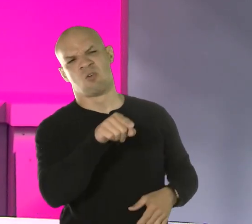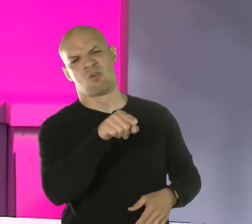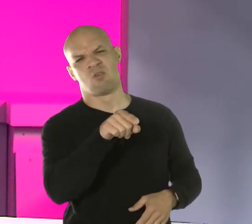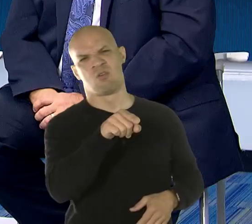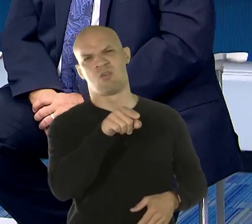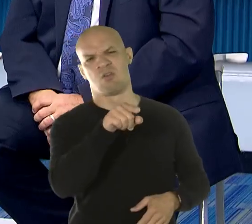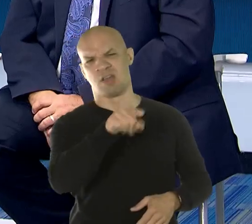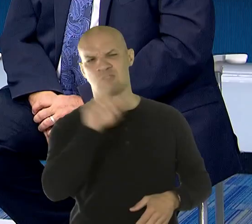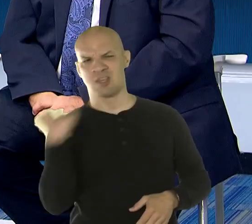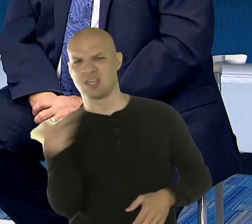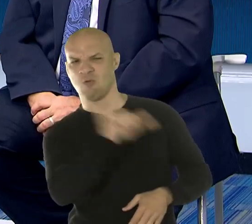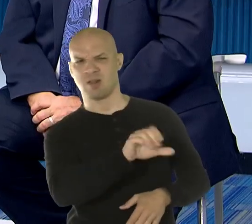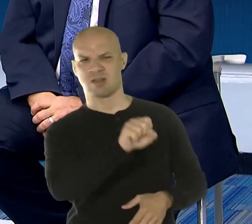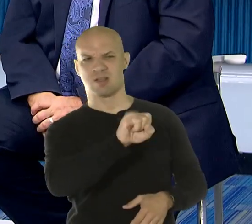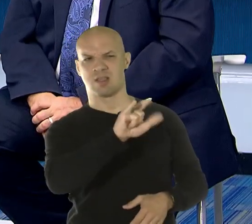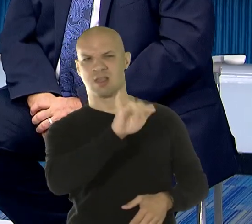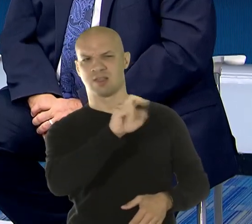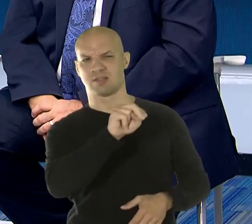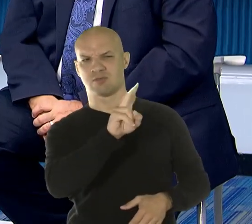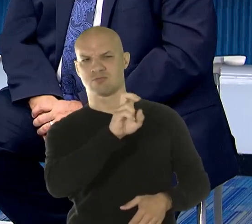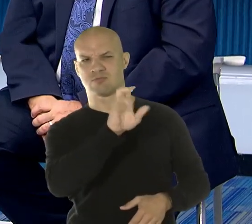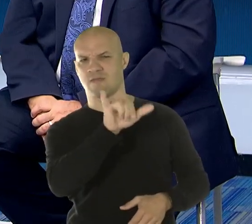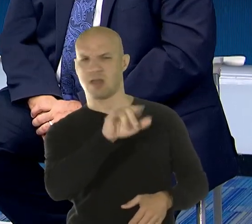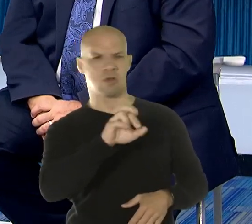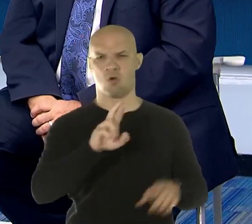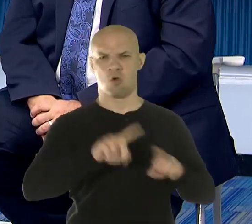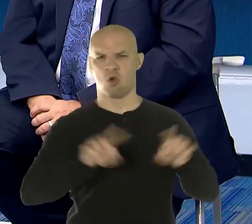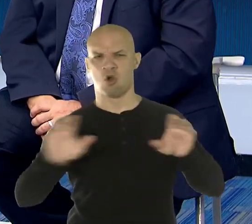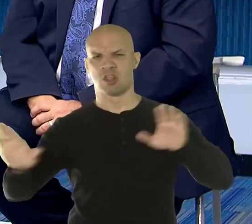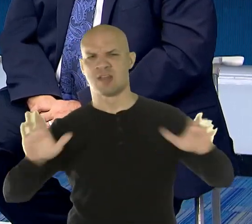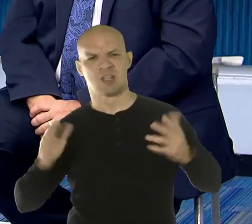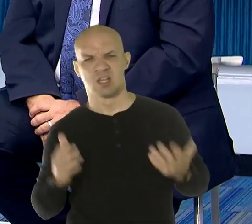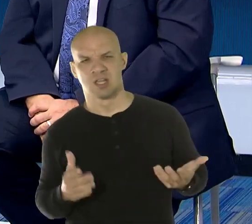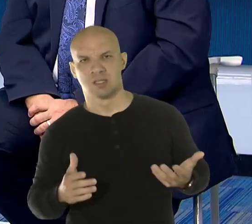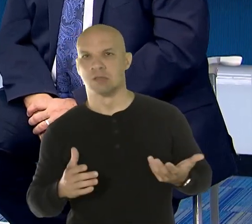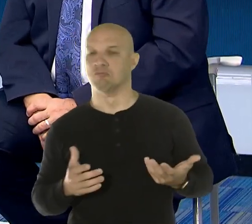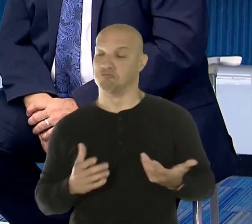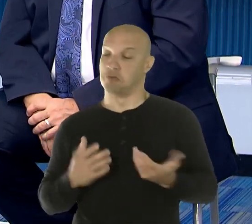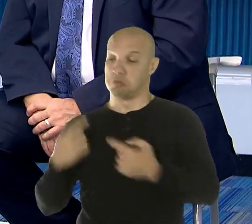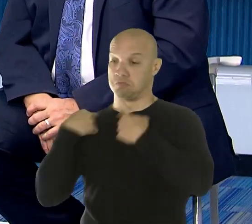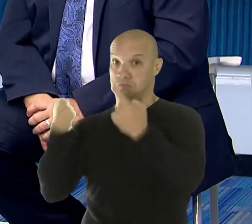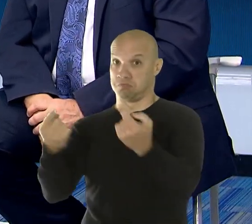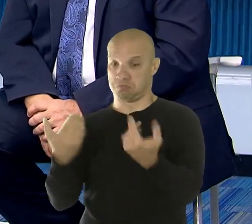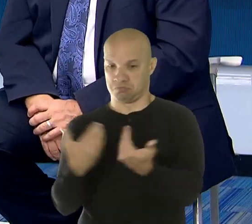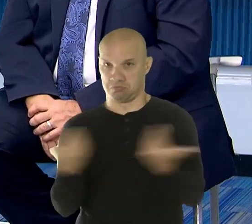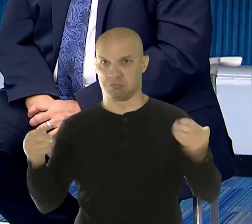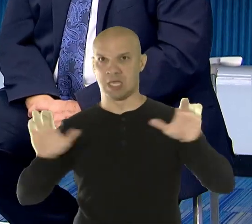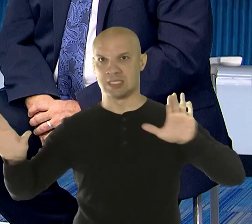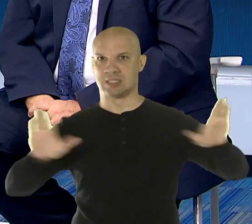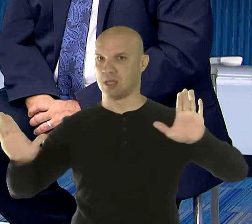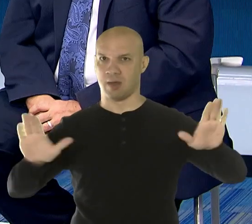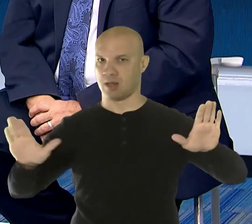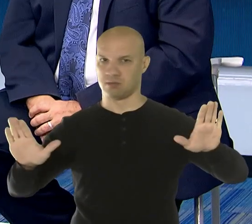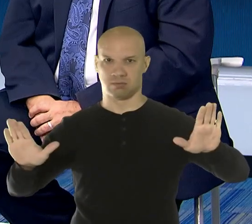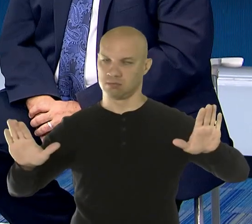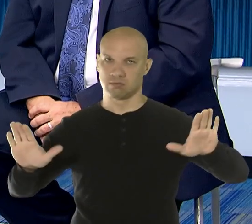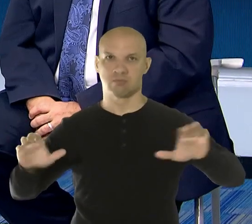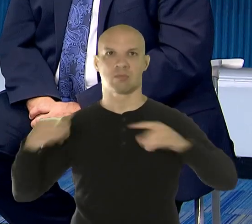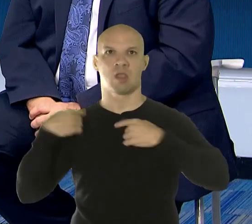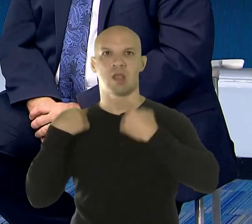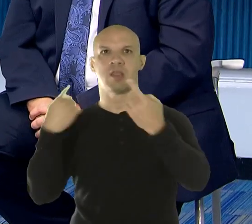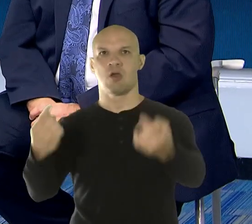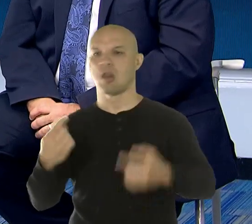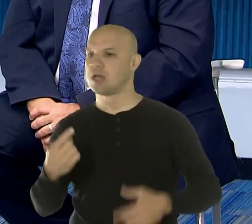Valley? ¿O es totalmente separado? Hasta el momento es separado, hasta el momento por eso te digo, hasta el momento son